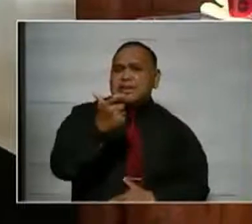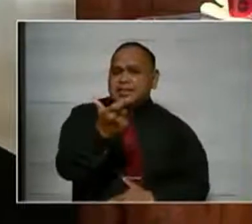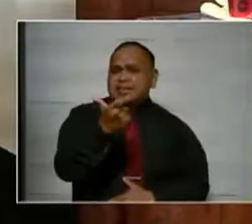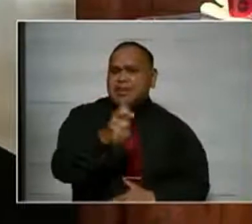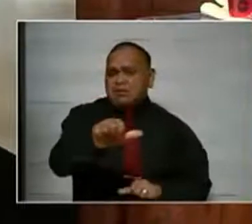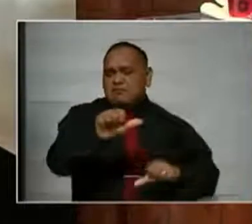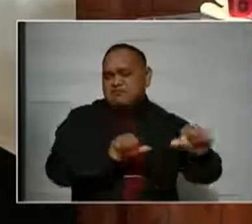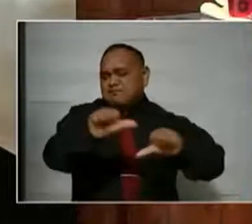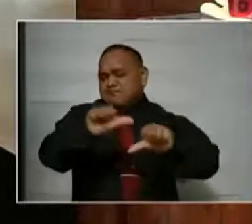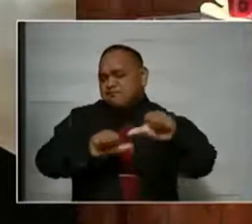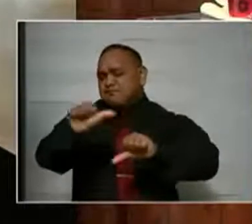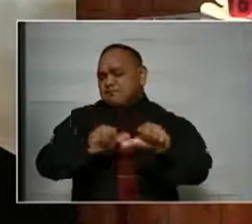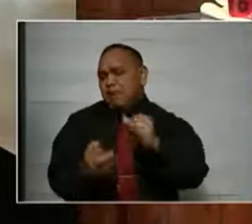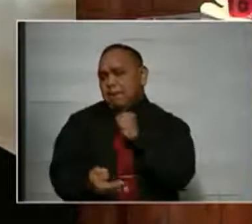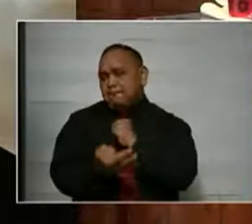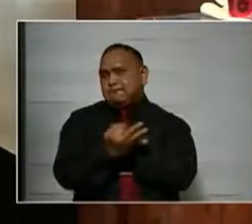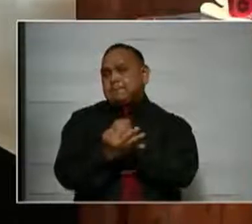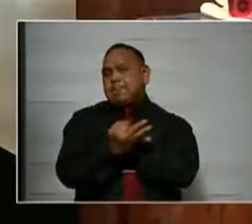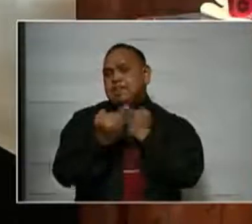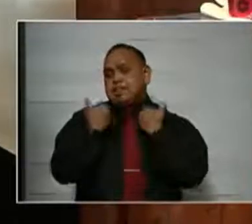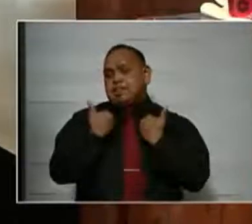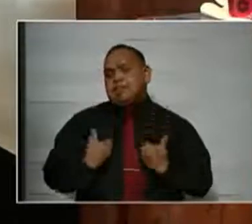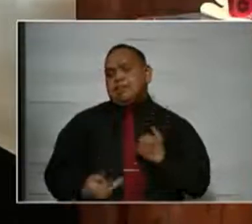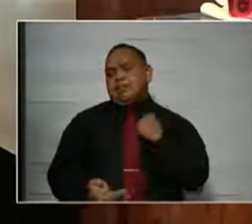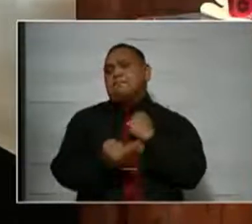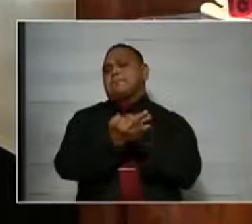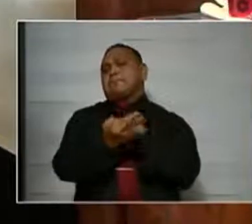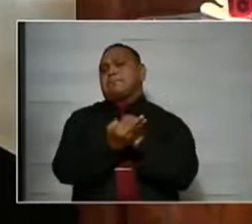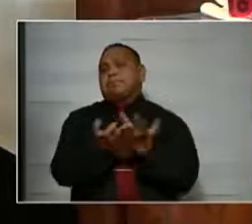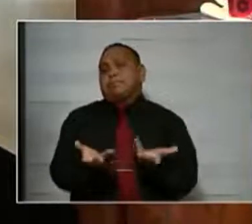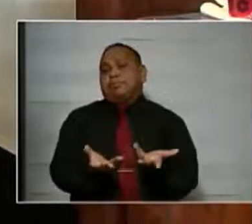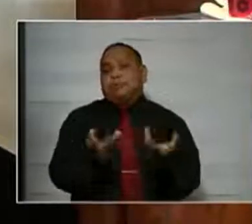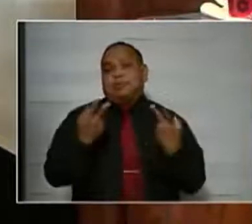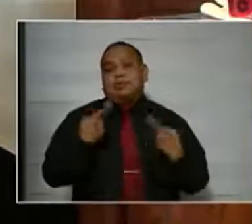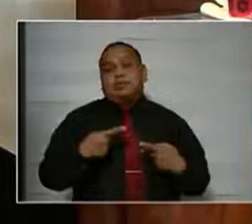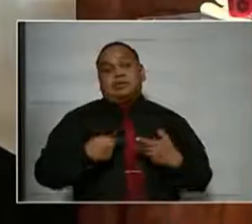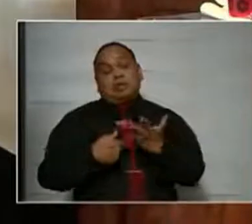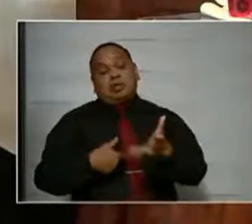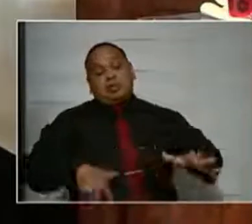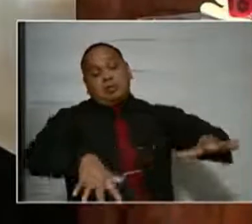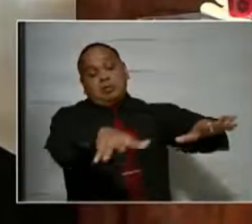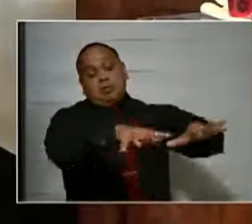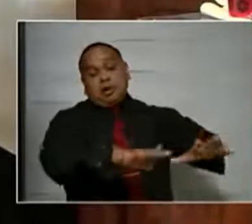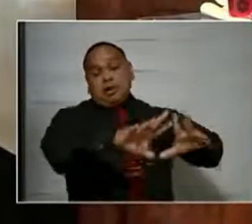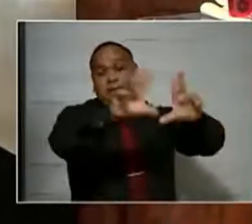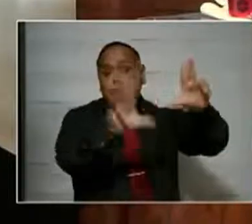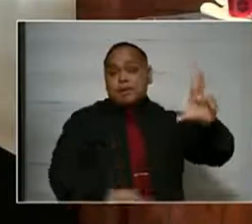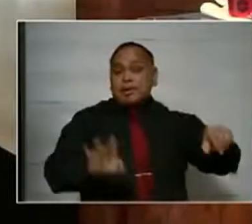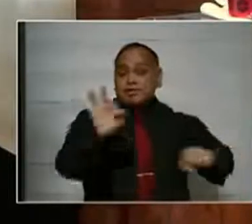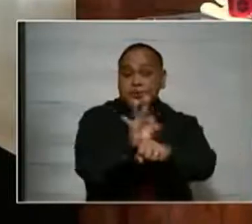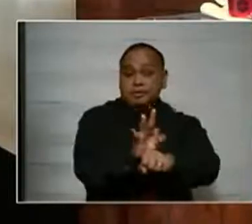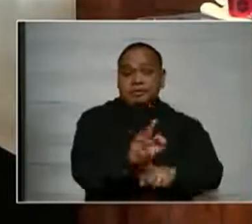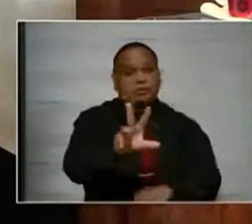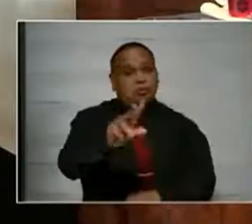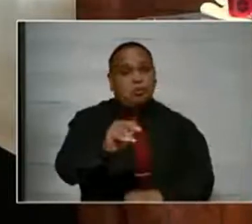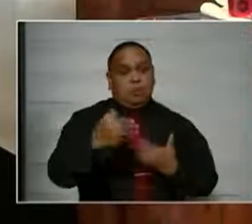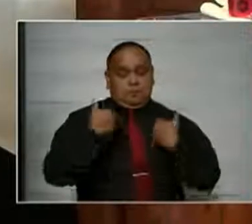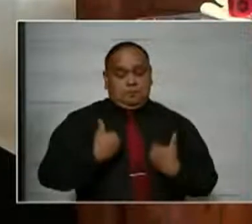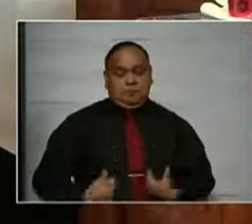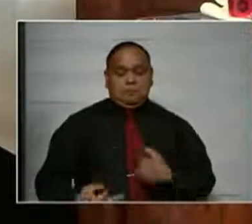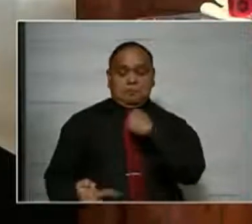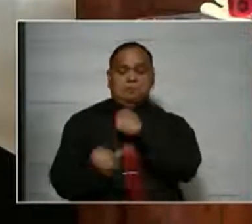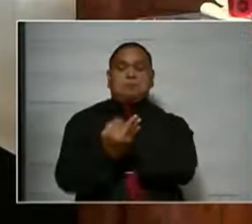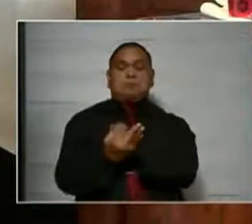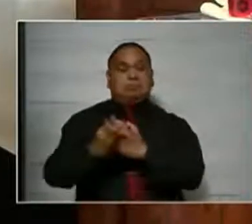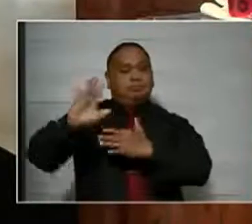para conseguir beneficios personales ya ni siquiera por el bien de la patria no era para beneficio personal y no cumplió